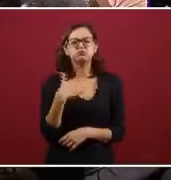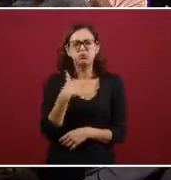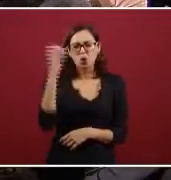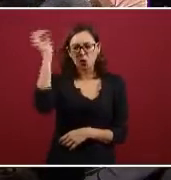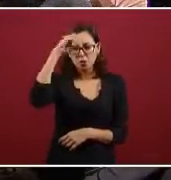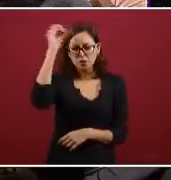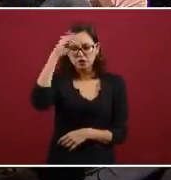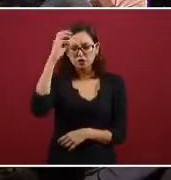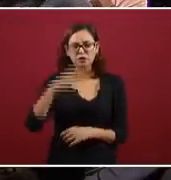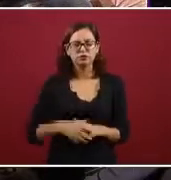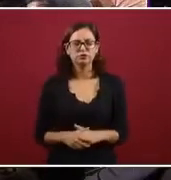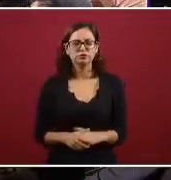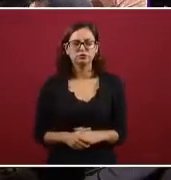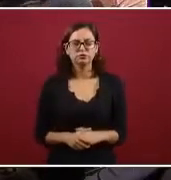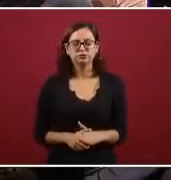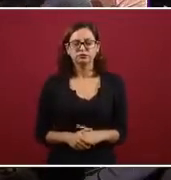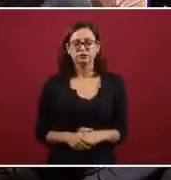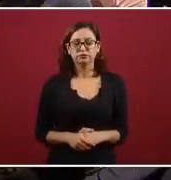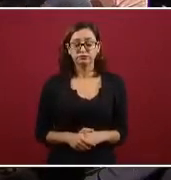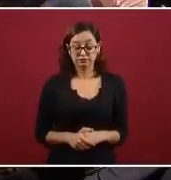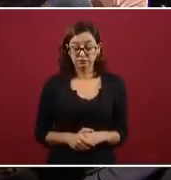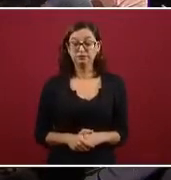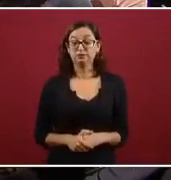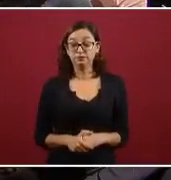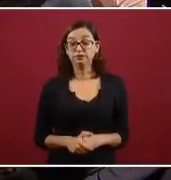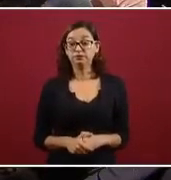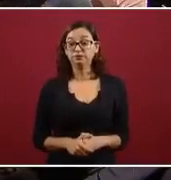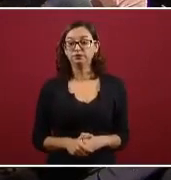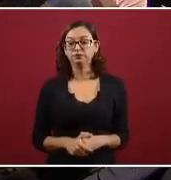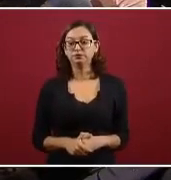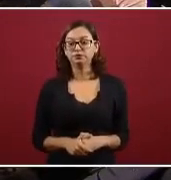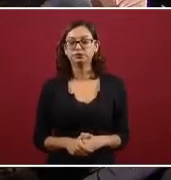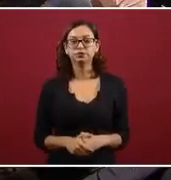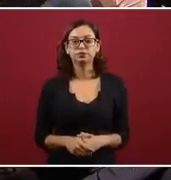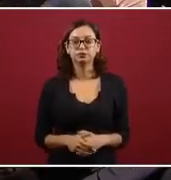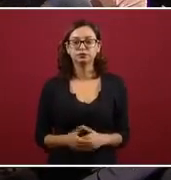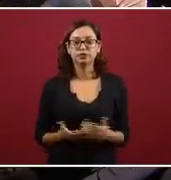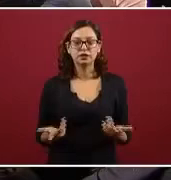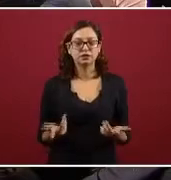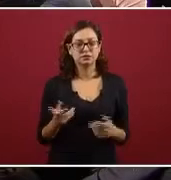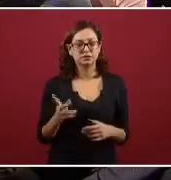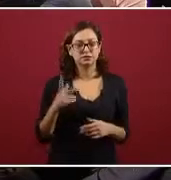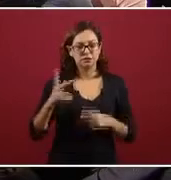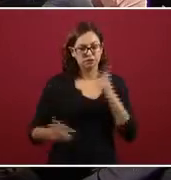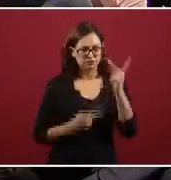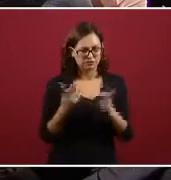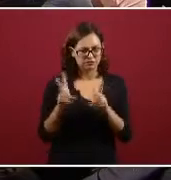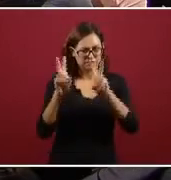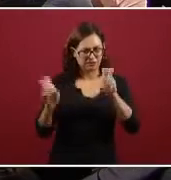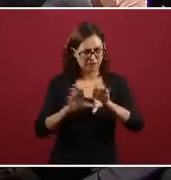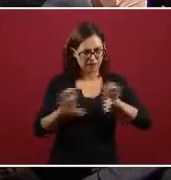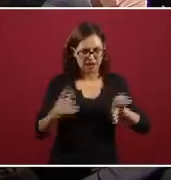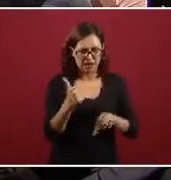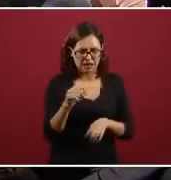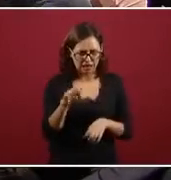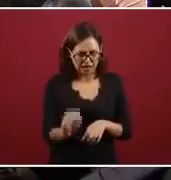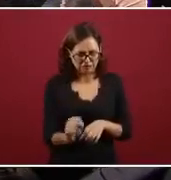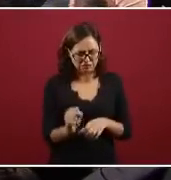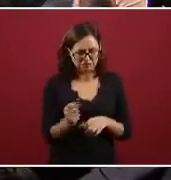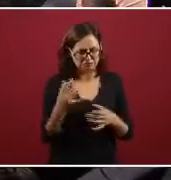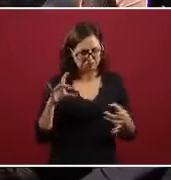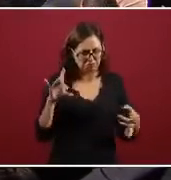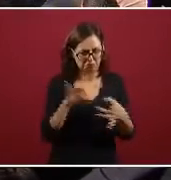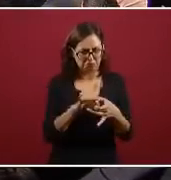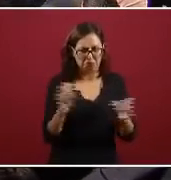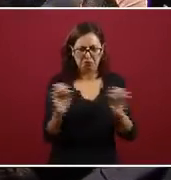Bueno, esta pregunta muy relacionada con los gasoductos la voy a contestar con todo gusto. Mire usted, tengo toda una